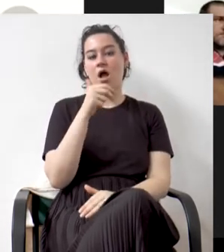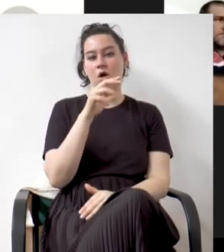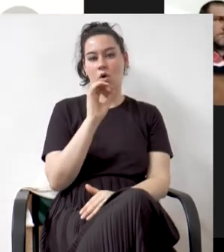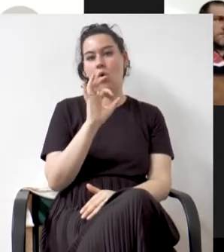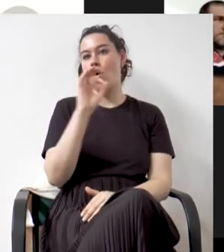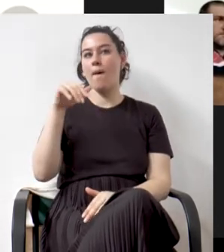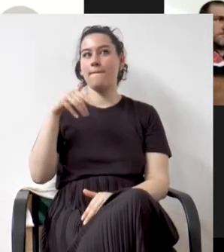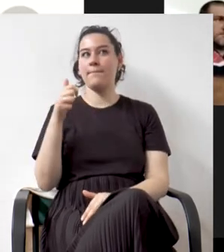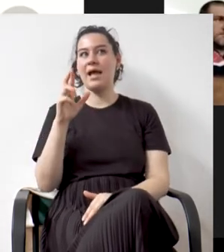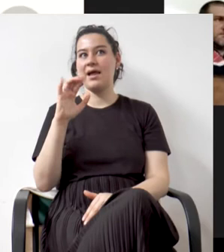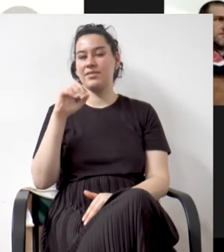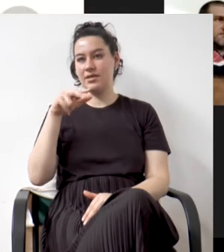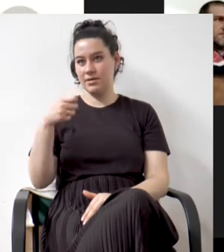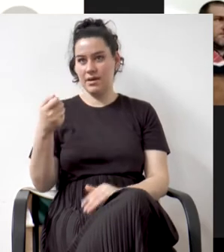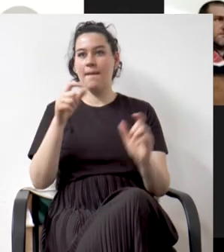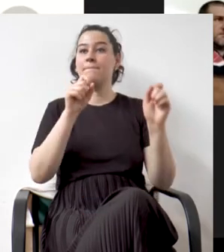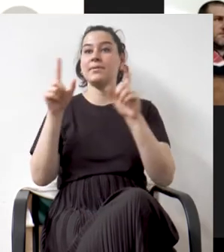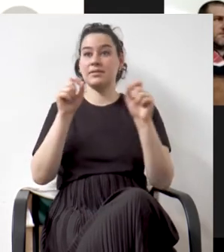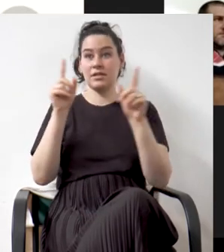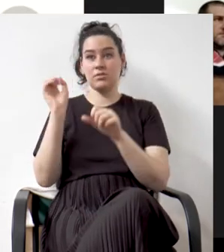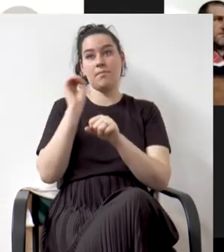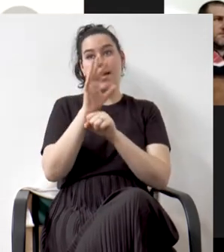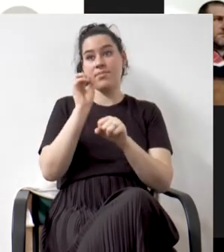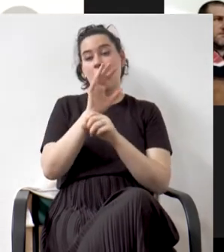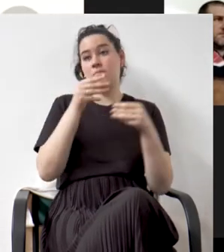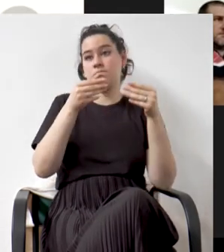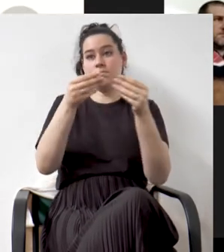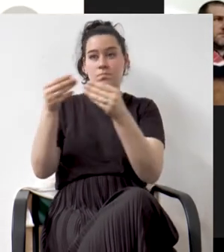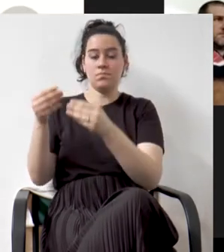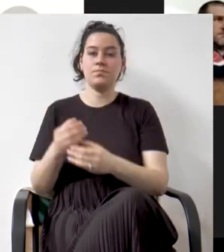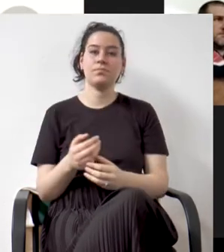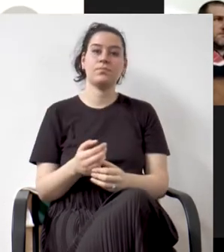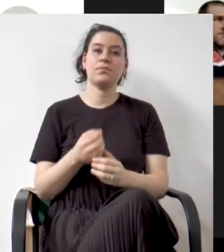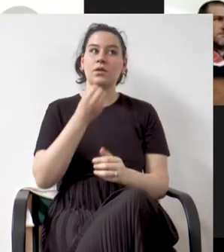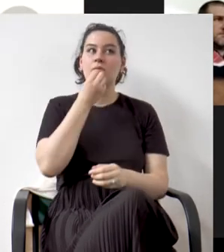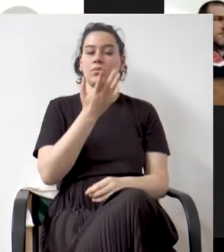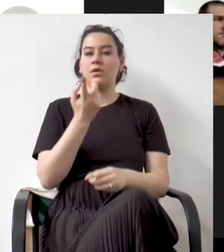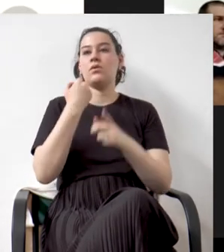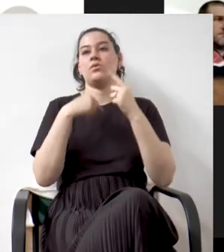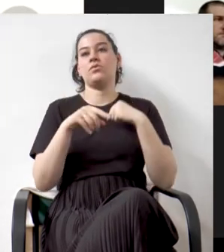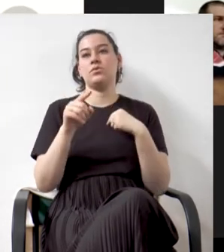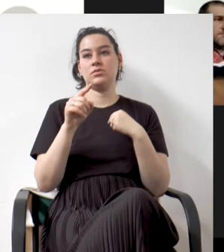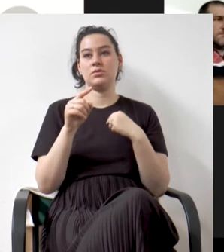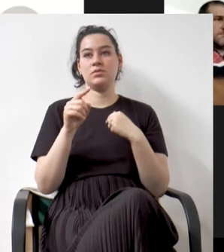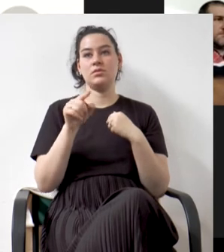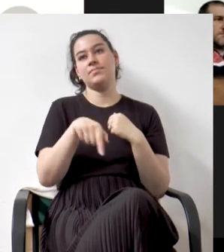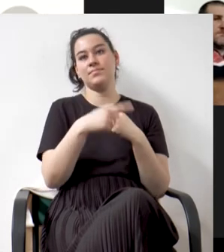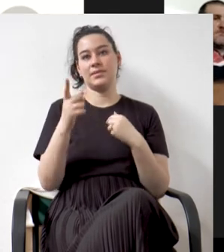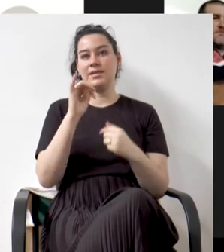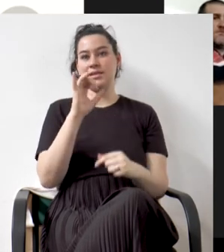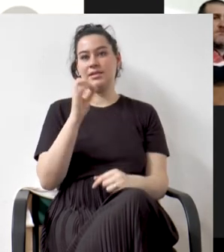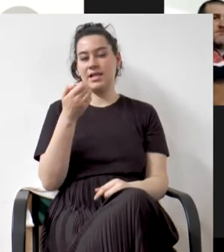y al final de las presentaciones hacemos una ronda de preguntas. Bueno, así que seguiríamos con Isabel.